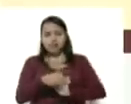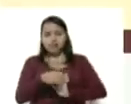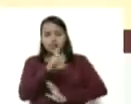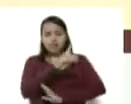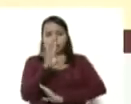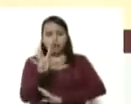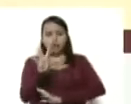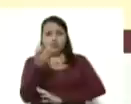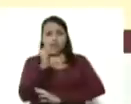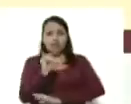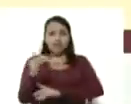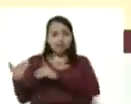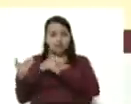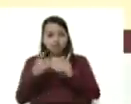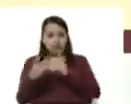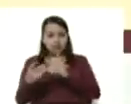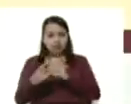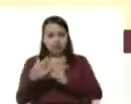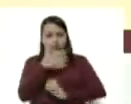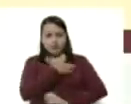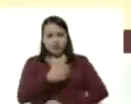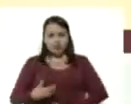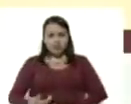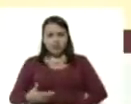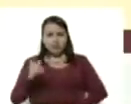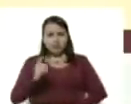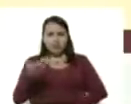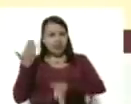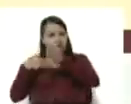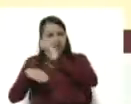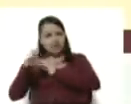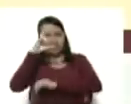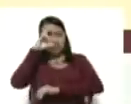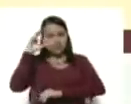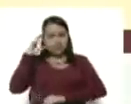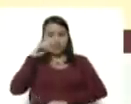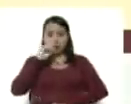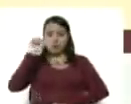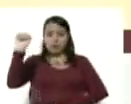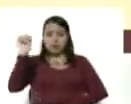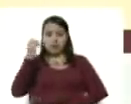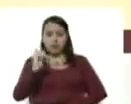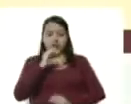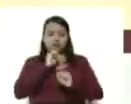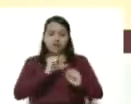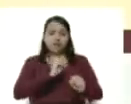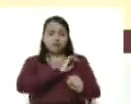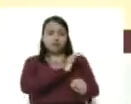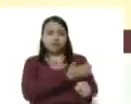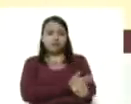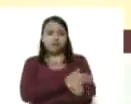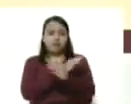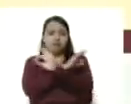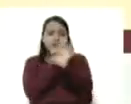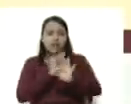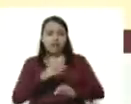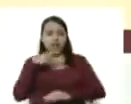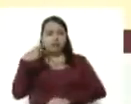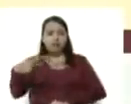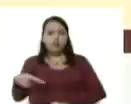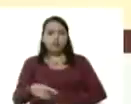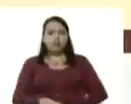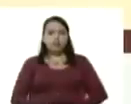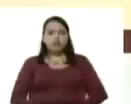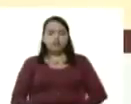negociaciones. El presidente también siendo canciller, afianzando los buenos oficios, los mecanismos políticos